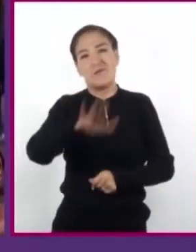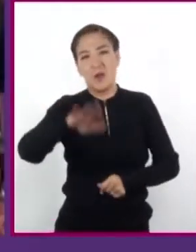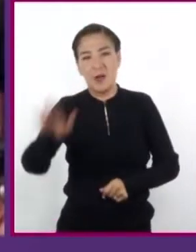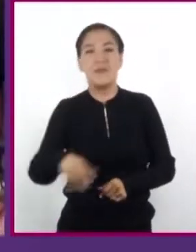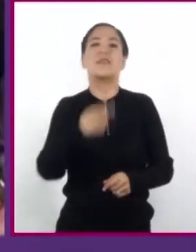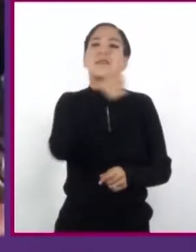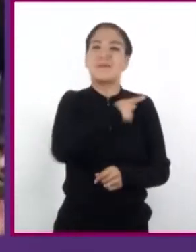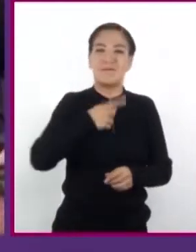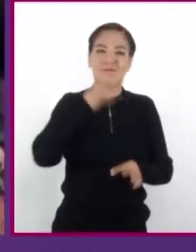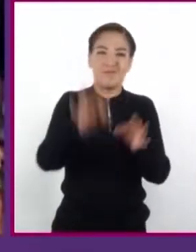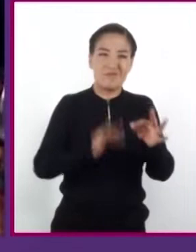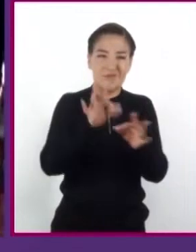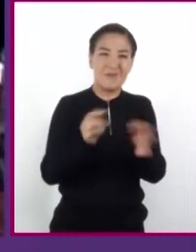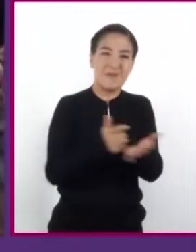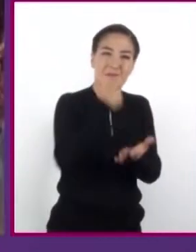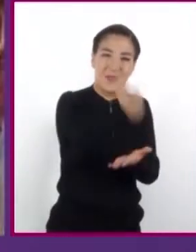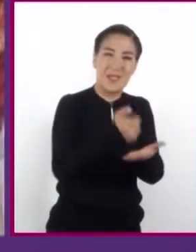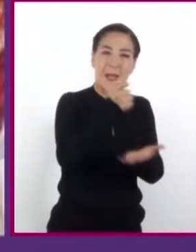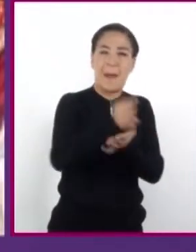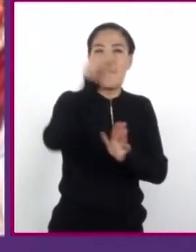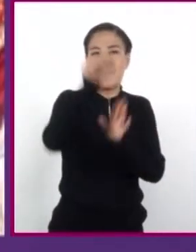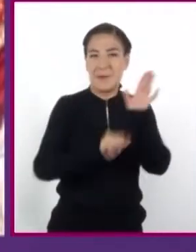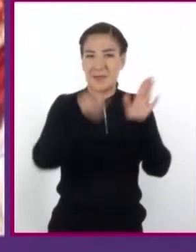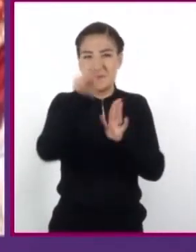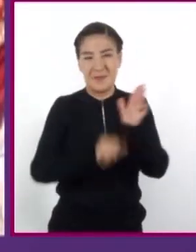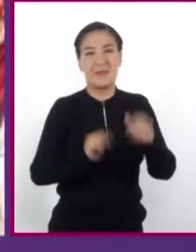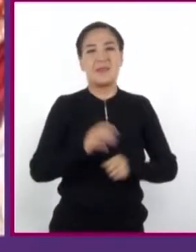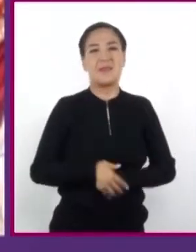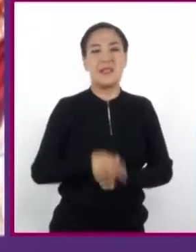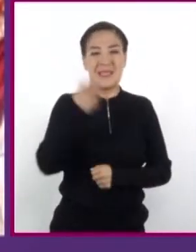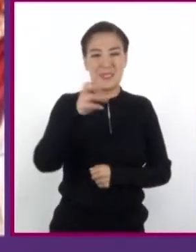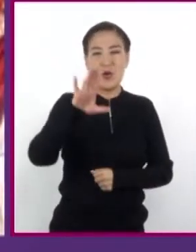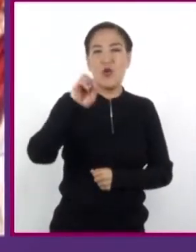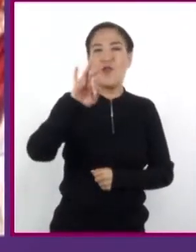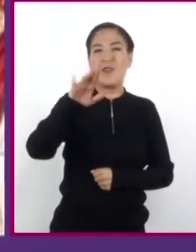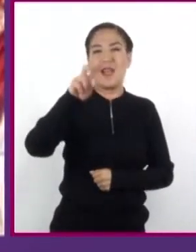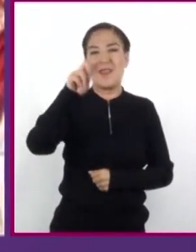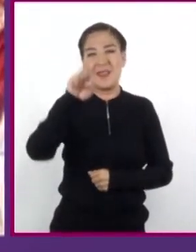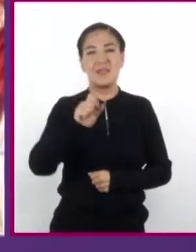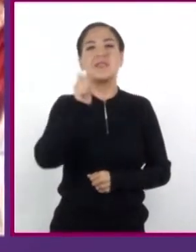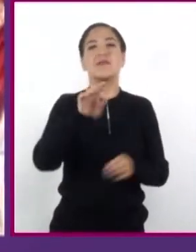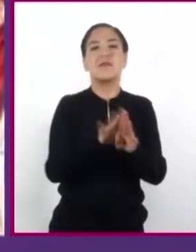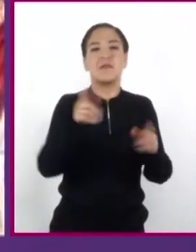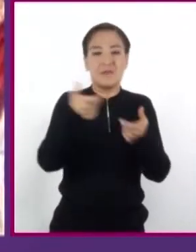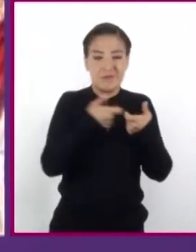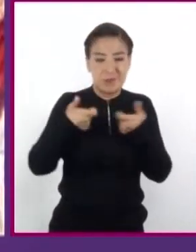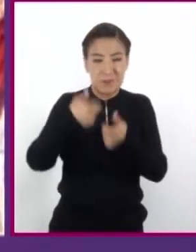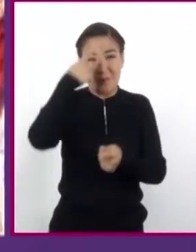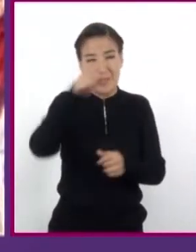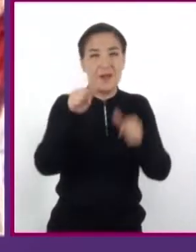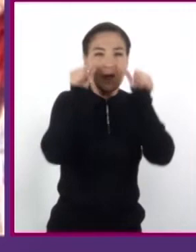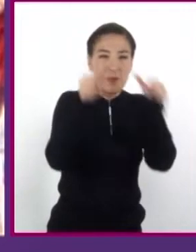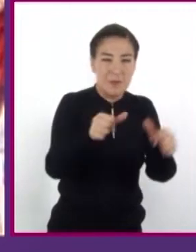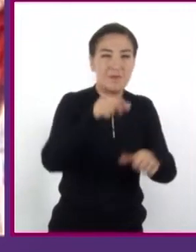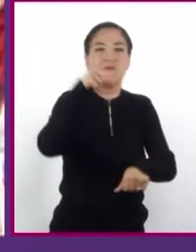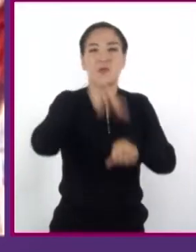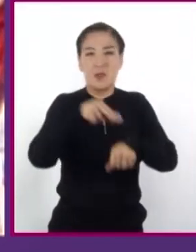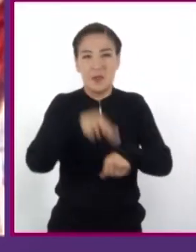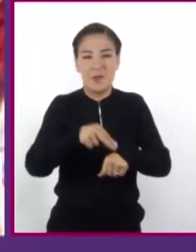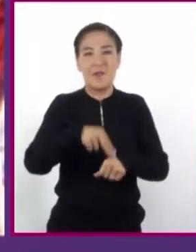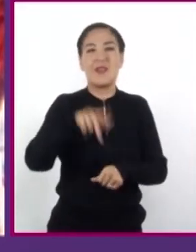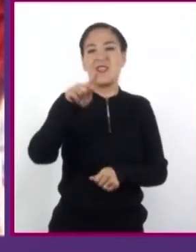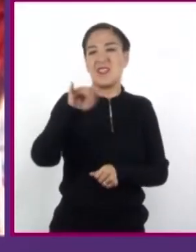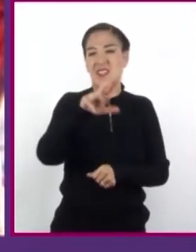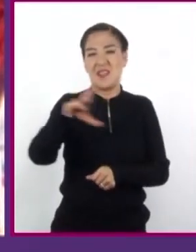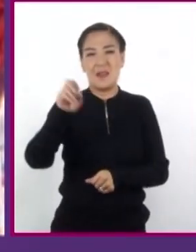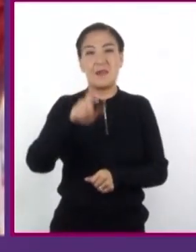cuotas mensuales estipuladas. Los cofrades recibían en compensación atención médica, mortaja y entierro en